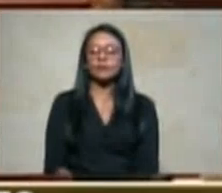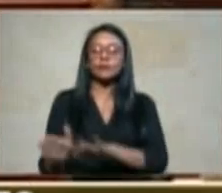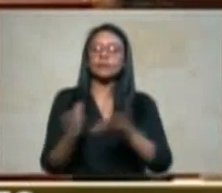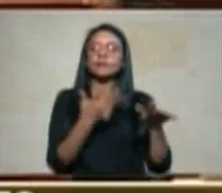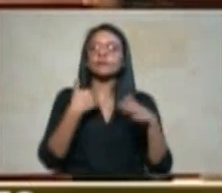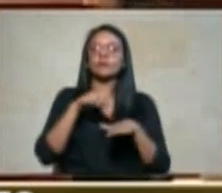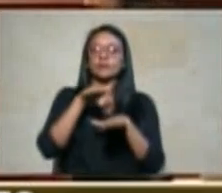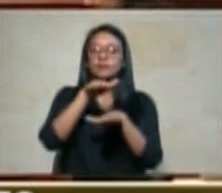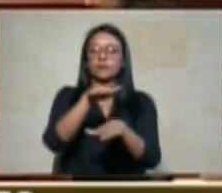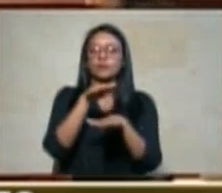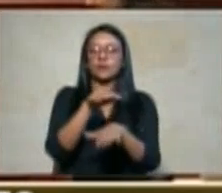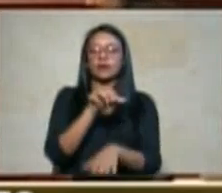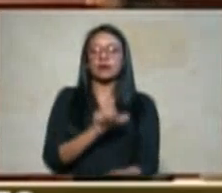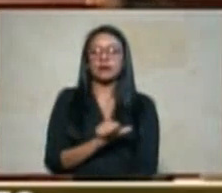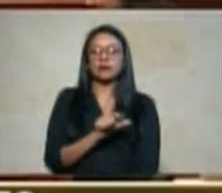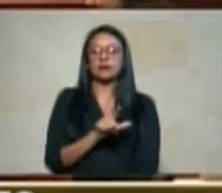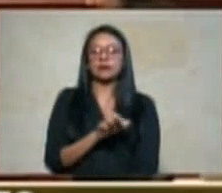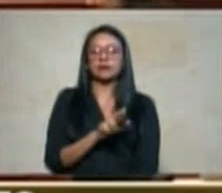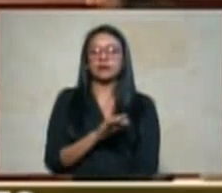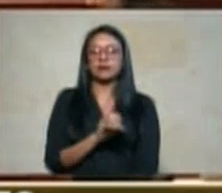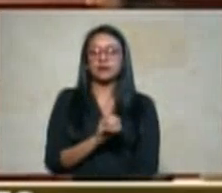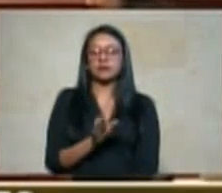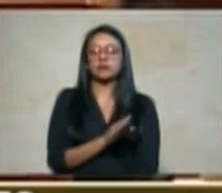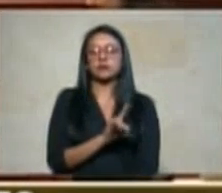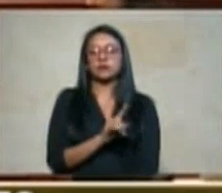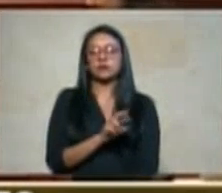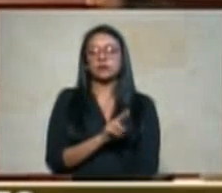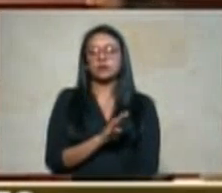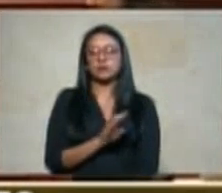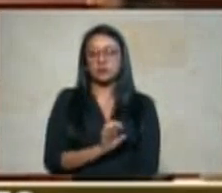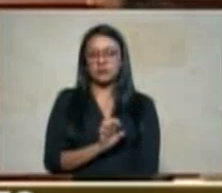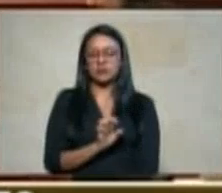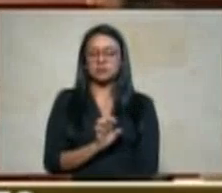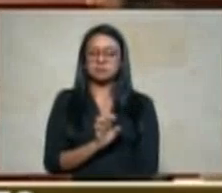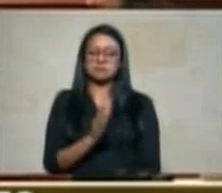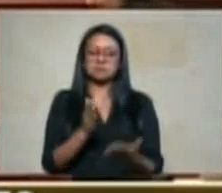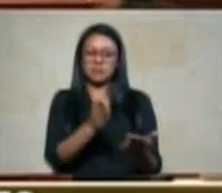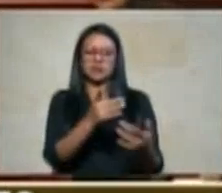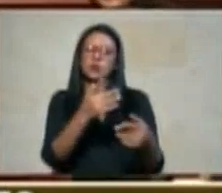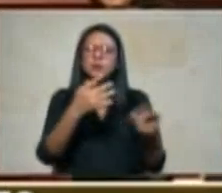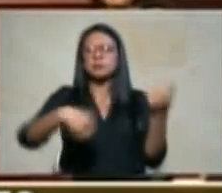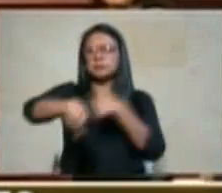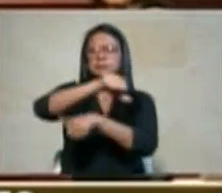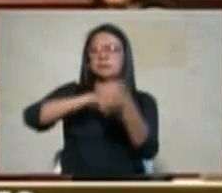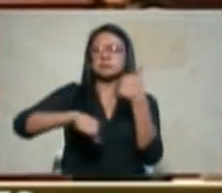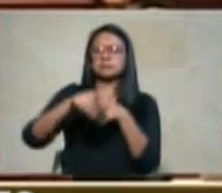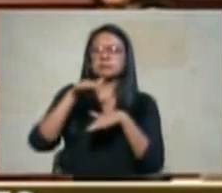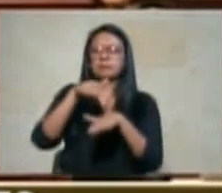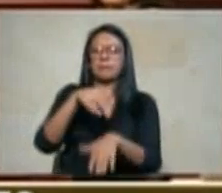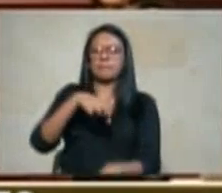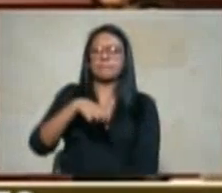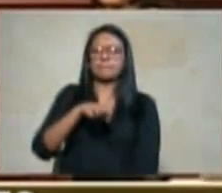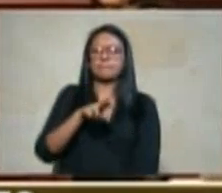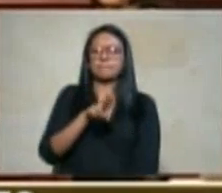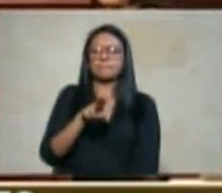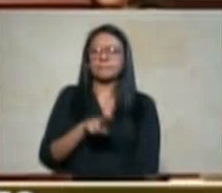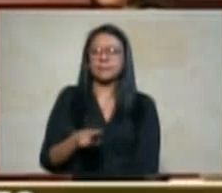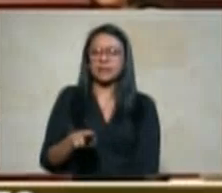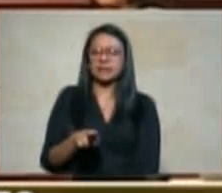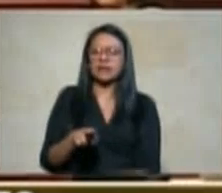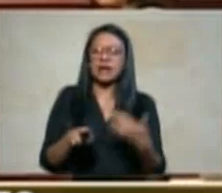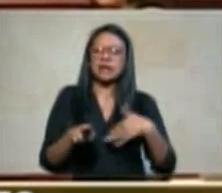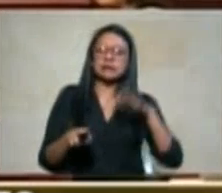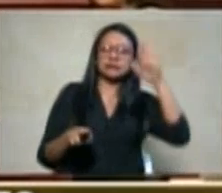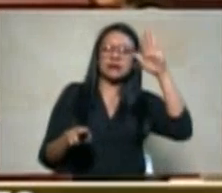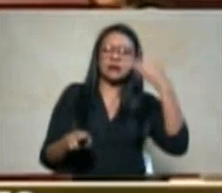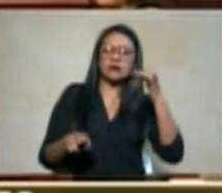Representante Alirio Uribe, primero me había pedido el uso de la palabra, o vamos a darle primero la palabra al representante Pérez, porque el representante Alirio Uribe ya había